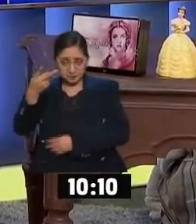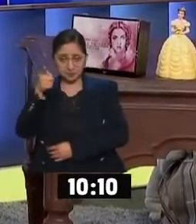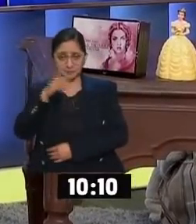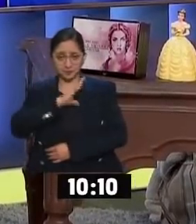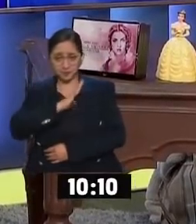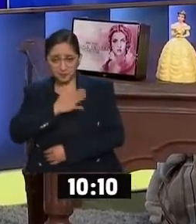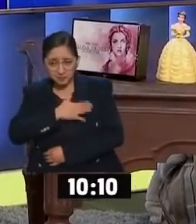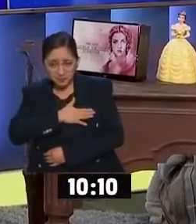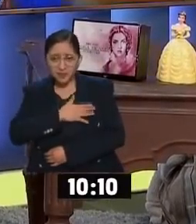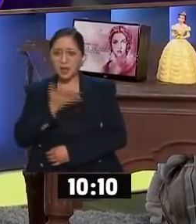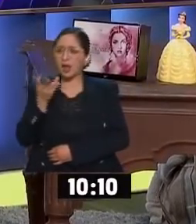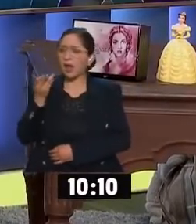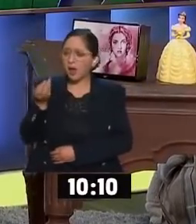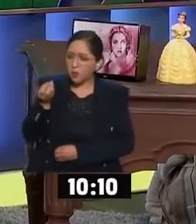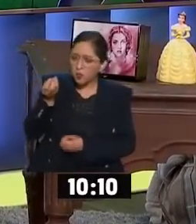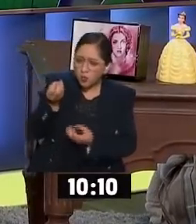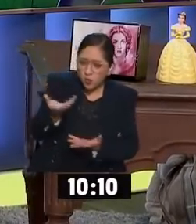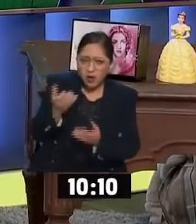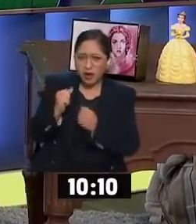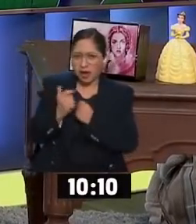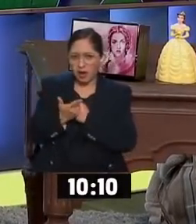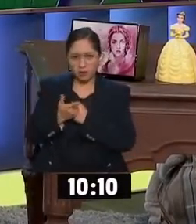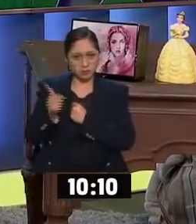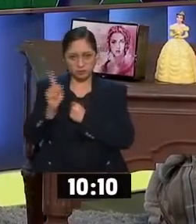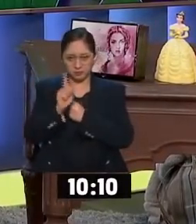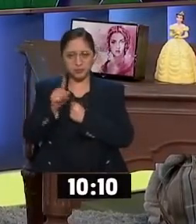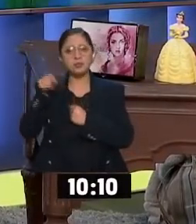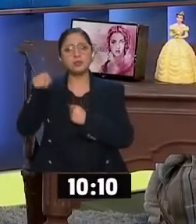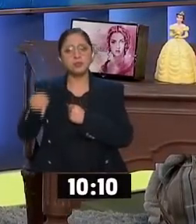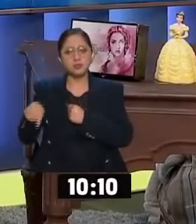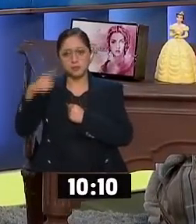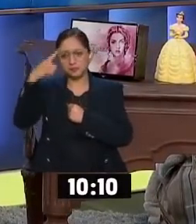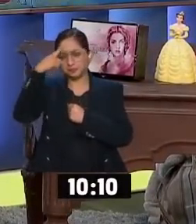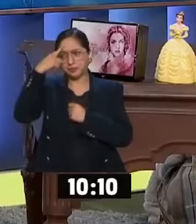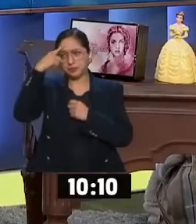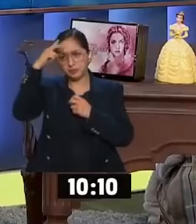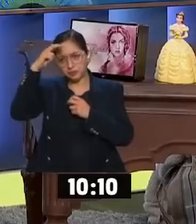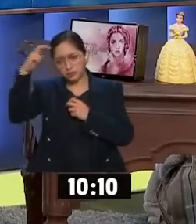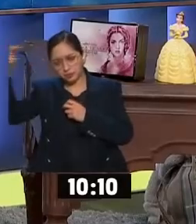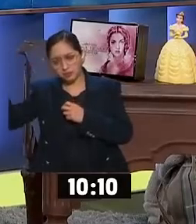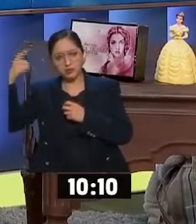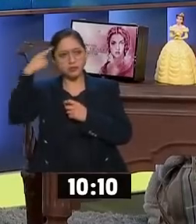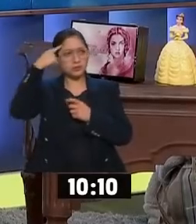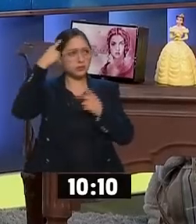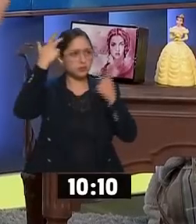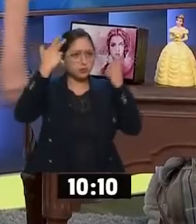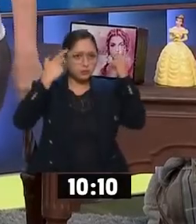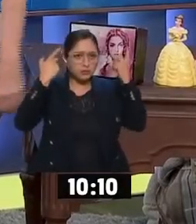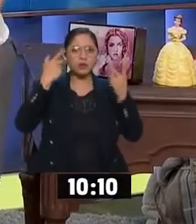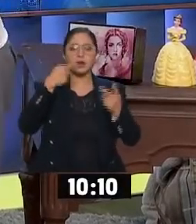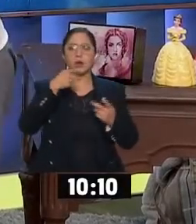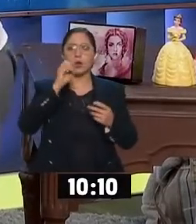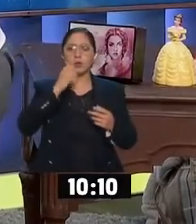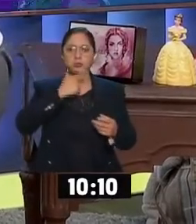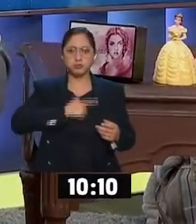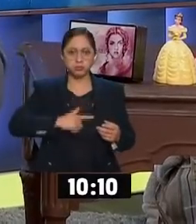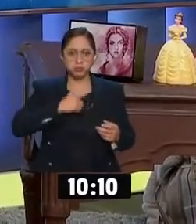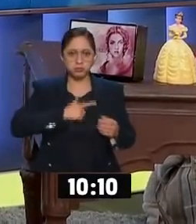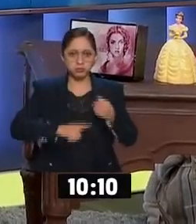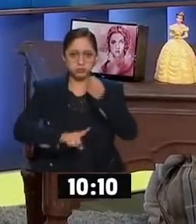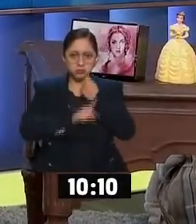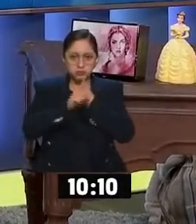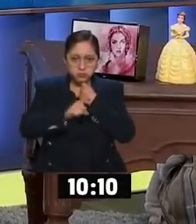le regalan que mira, porque casos de alucinaciones, paranoia y problemas para orinar son los efectos que produjo el